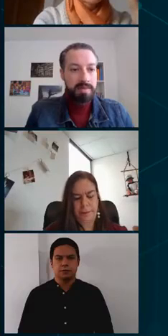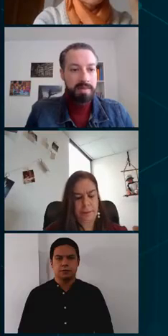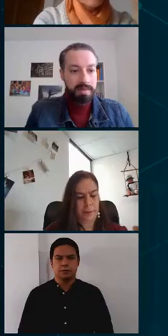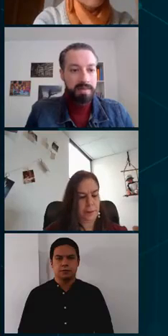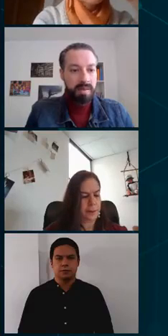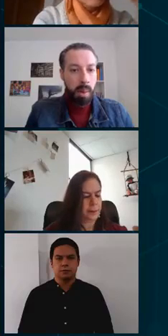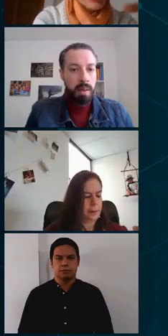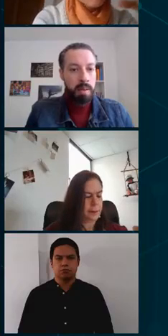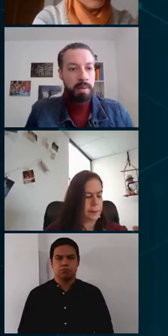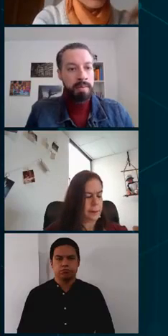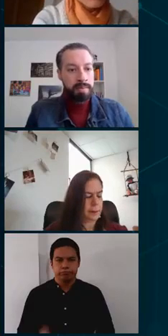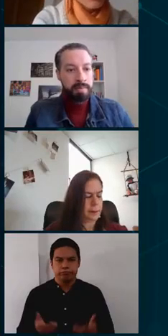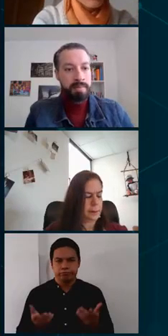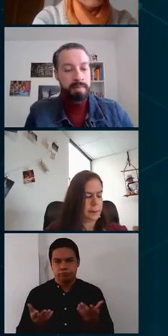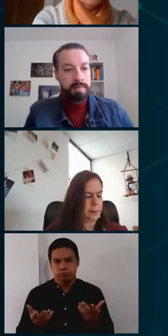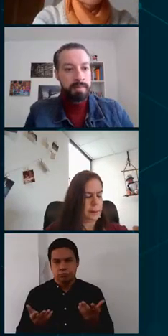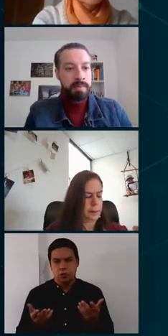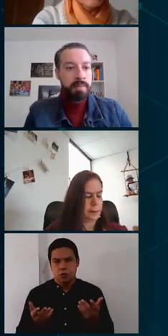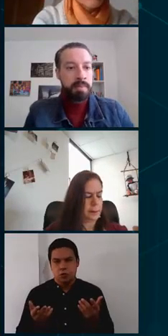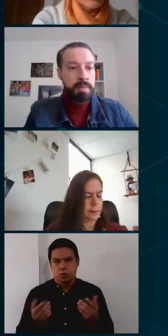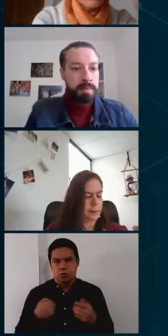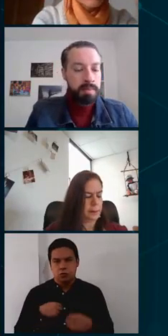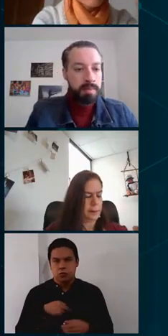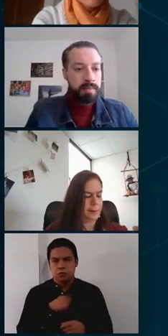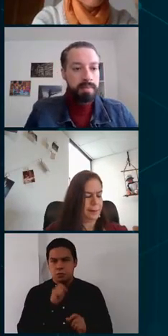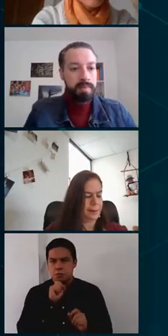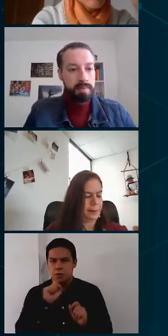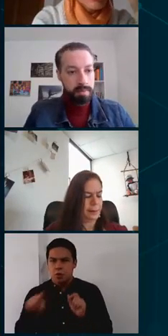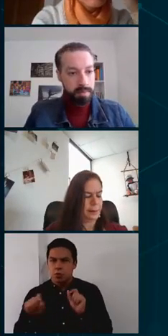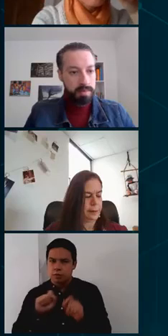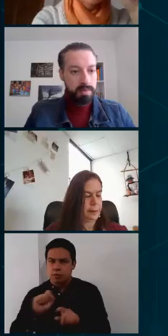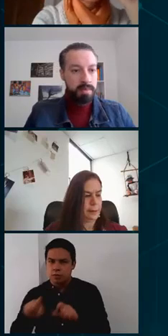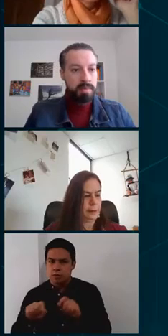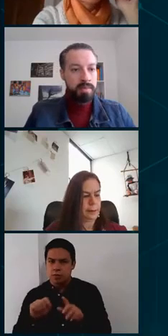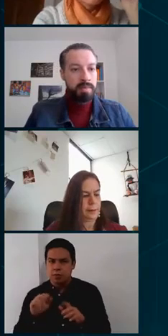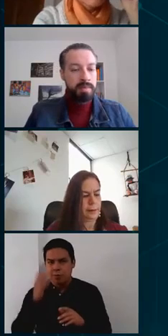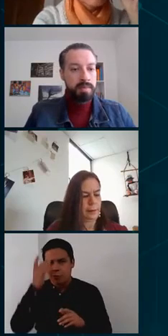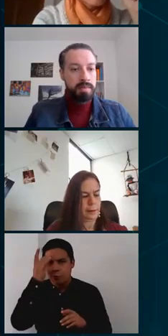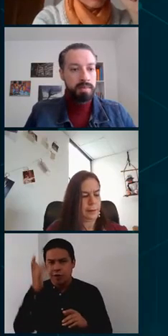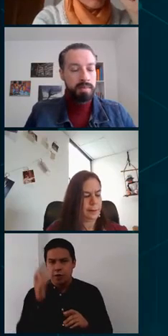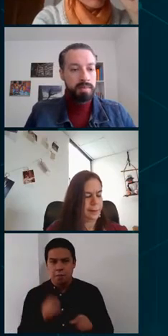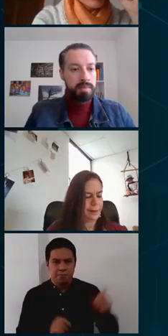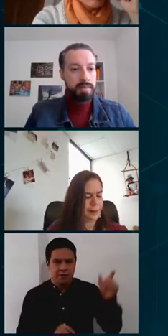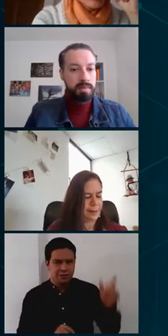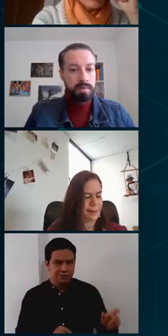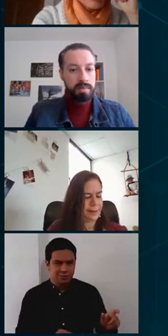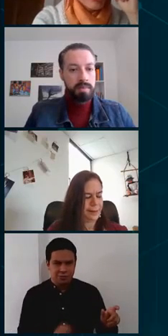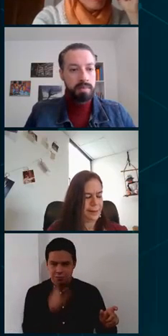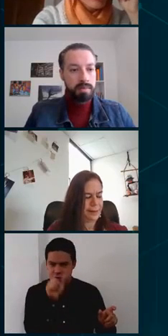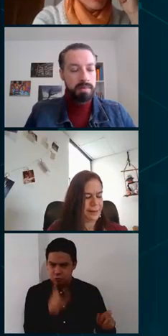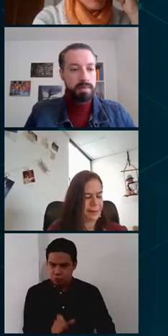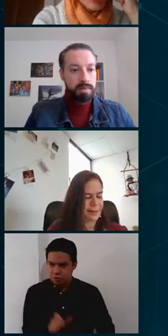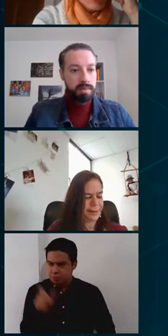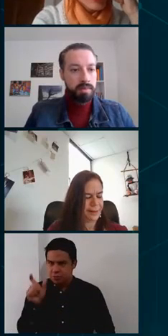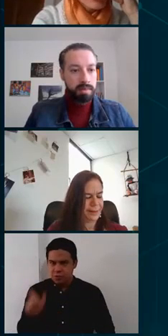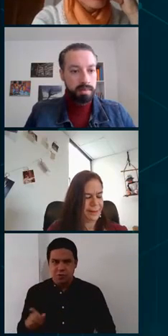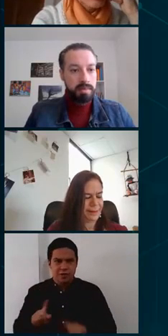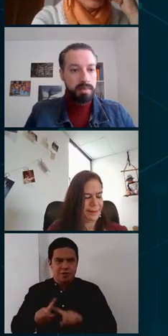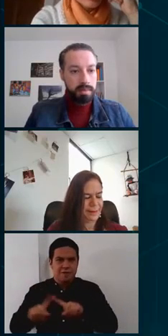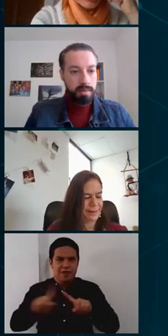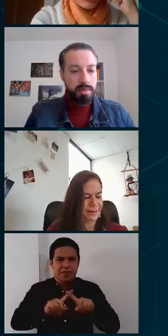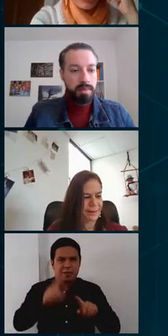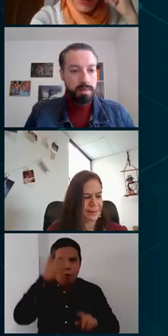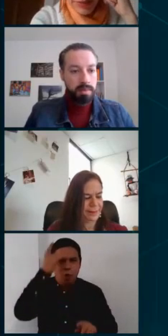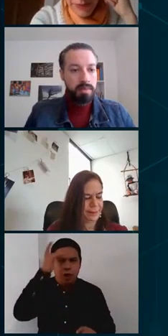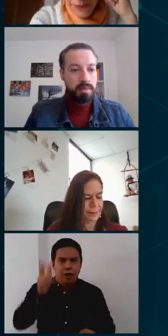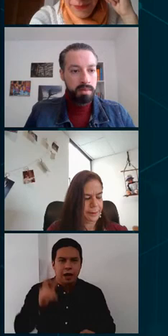intención de que preguntemos, o sea, como diferentes segmentos de personas, es que empezamos a crear realmente esa opinión